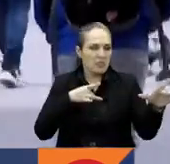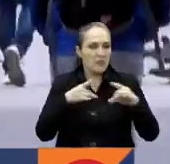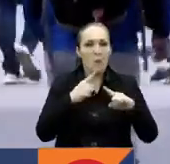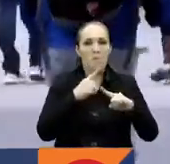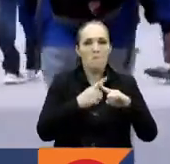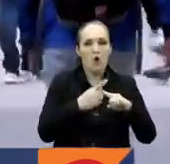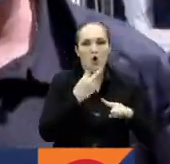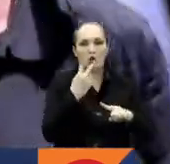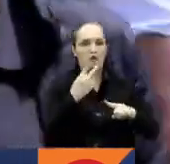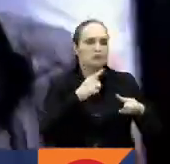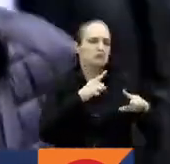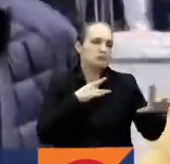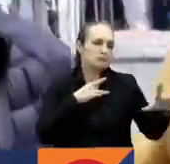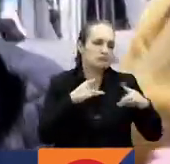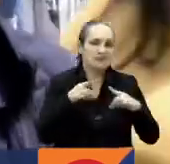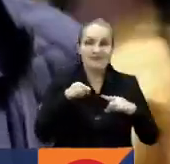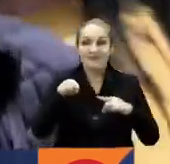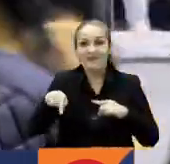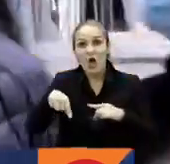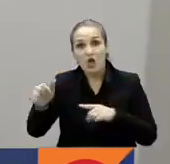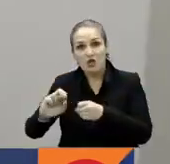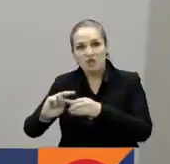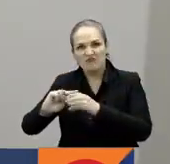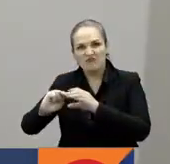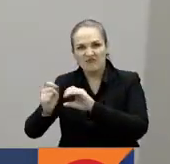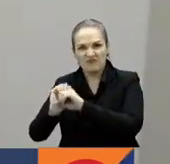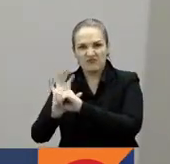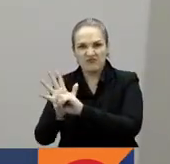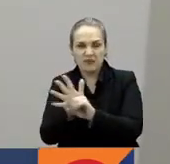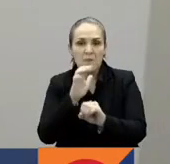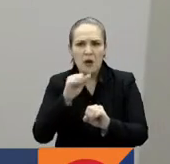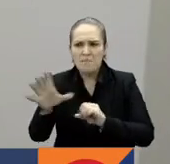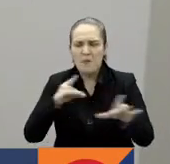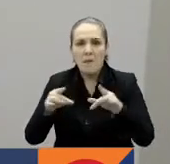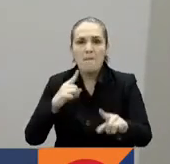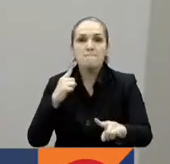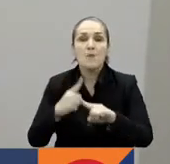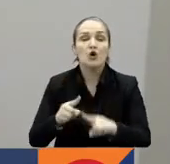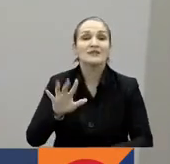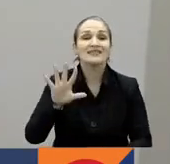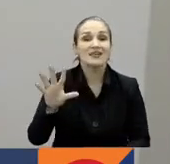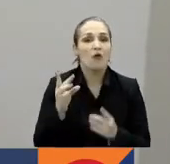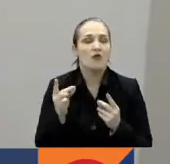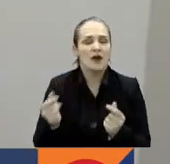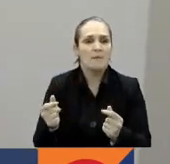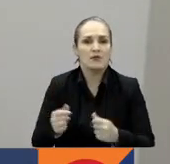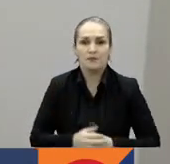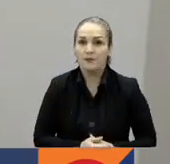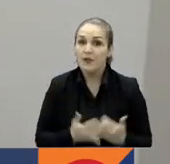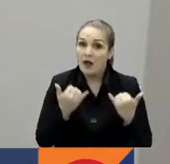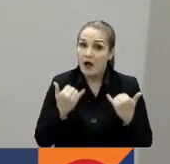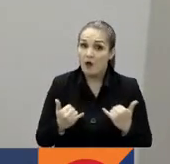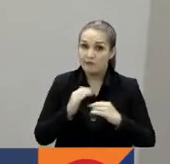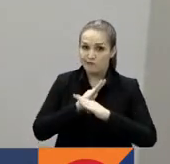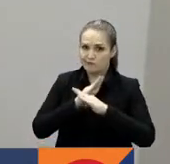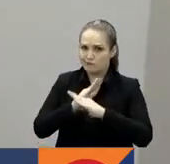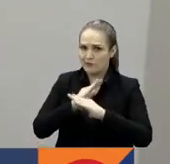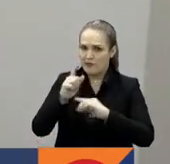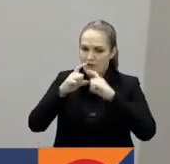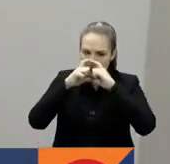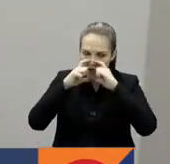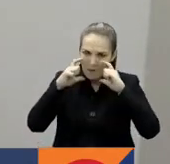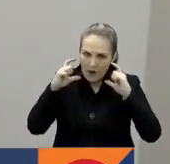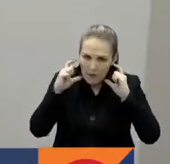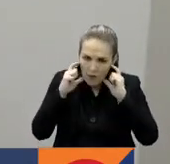una capacidad de contagio entre 5 y 8 veces. Es necesario insistir en el mantenimiento de las medidas de bioseguridad, uso correcto del